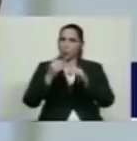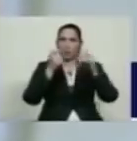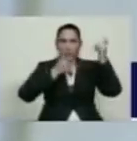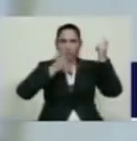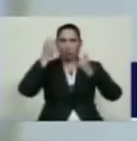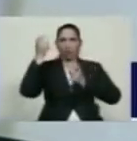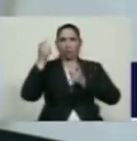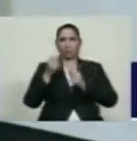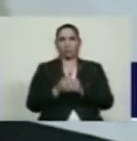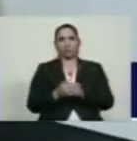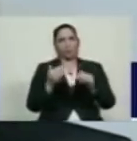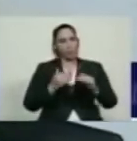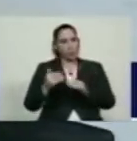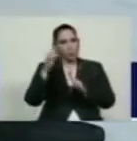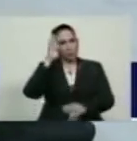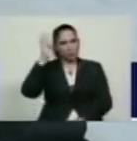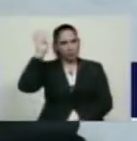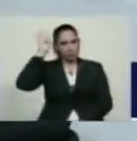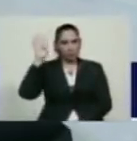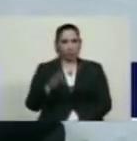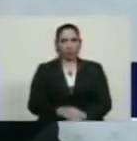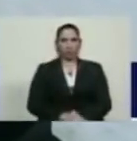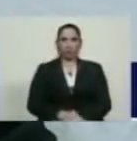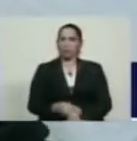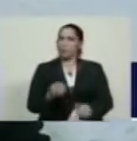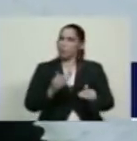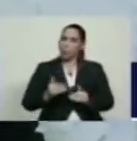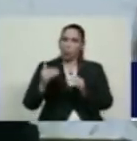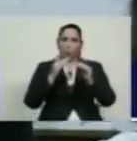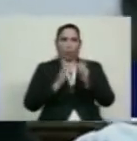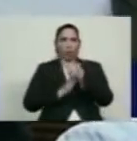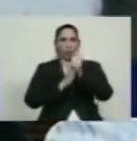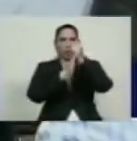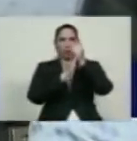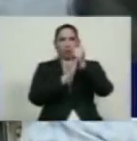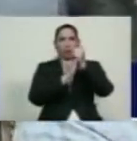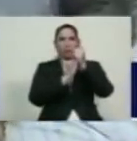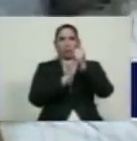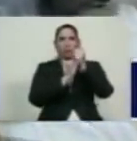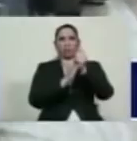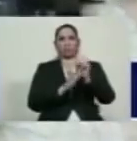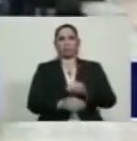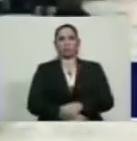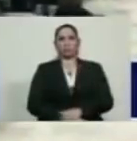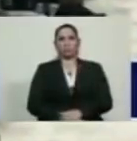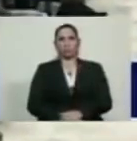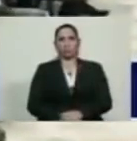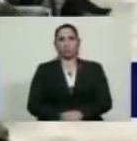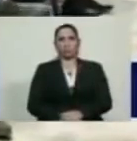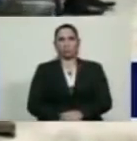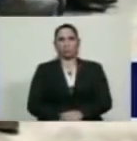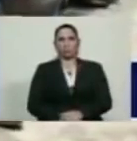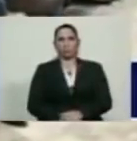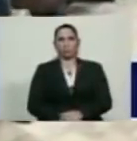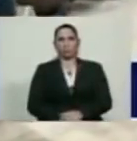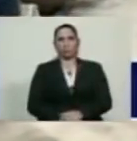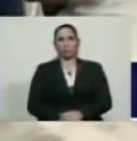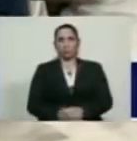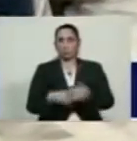tenemos a Robert Serra, como tenemos a nuestros mártires, a William Lara, en presente y en